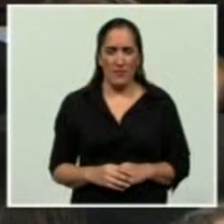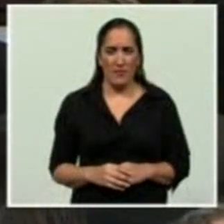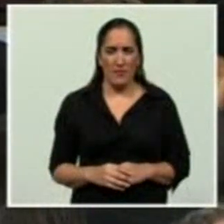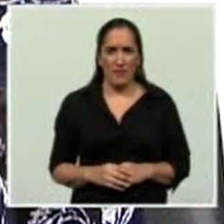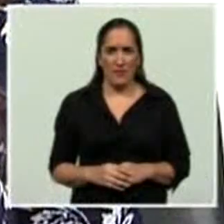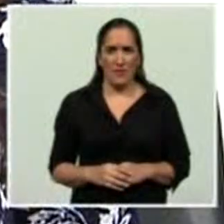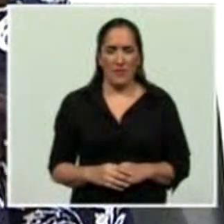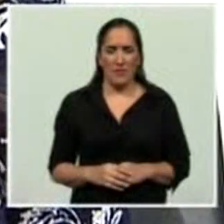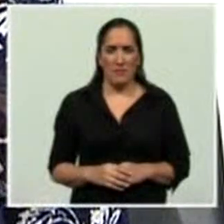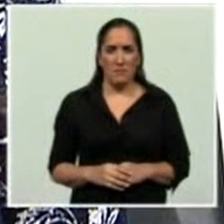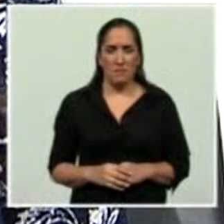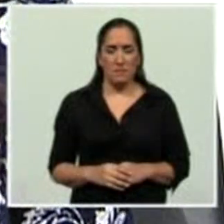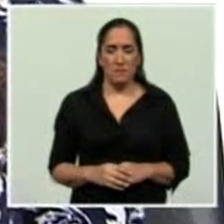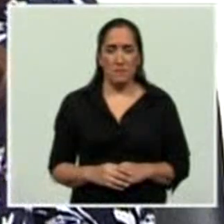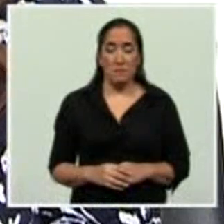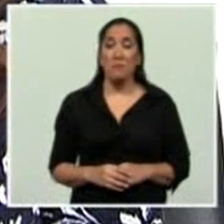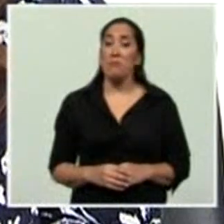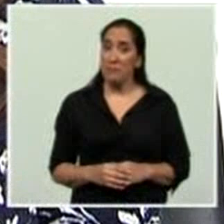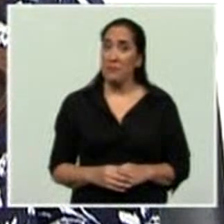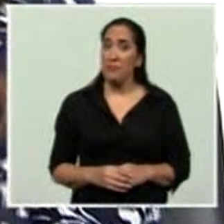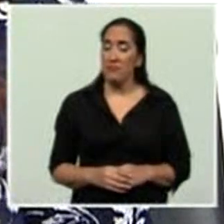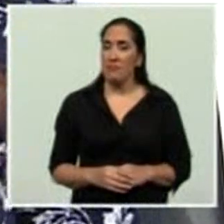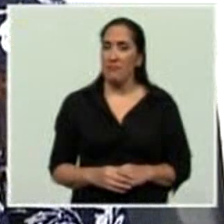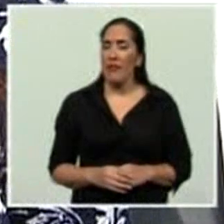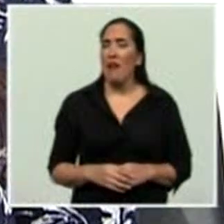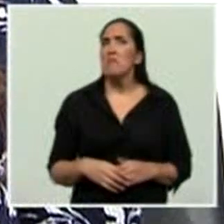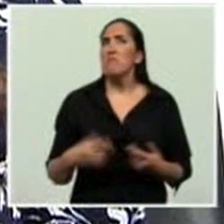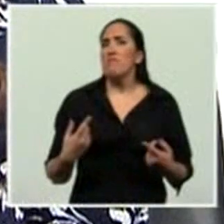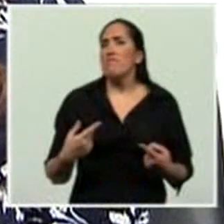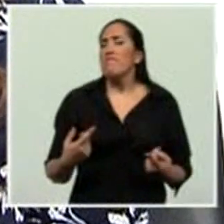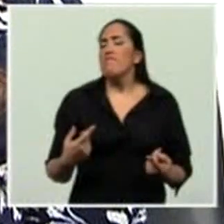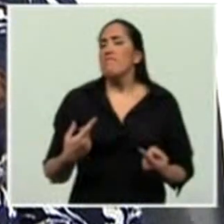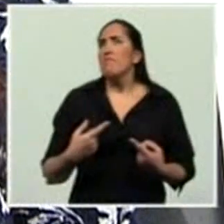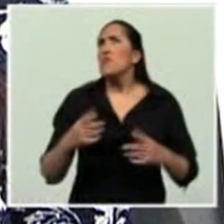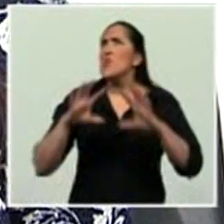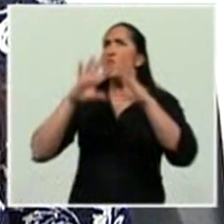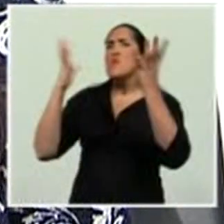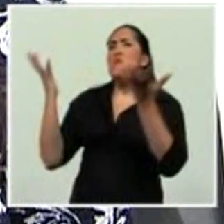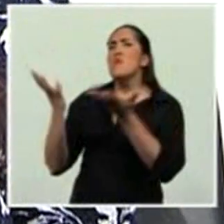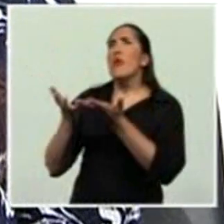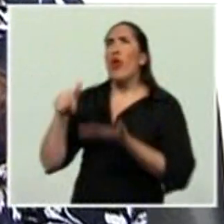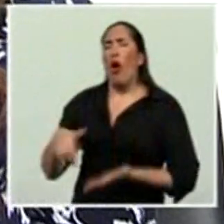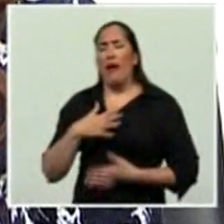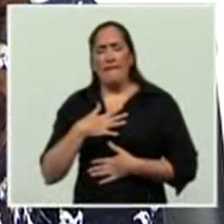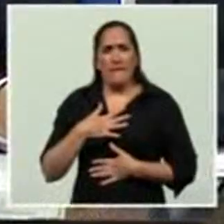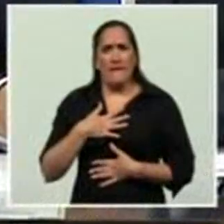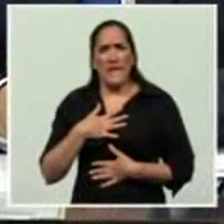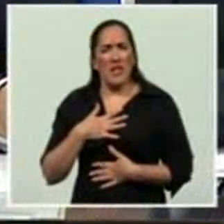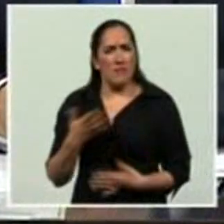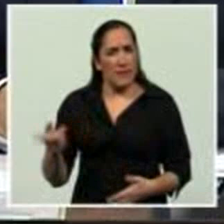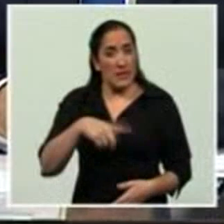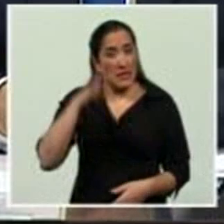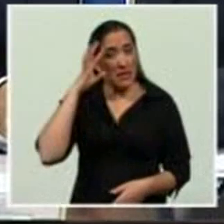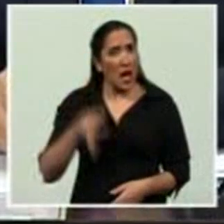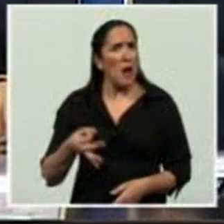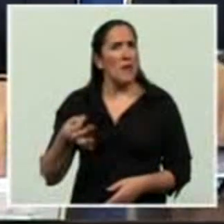Estado finalmente también cosas que están pasando en el mundo y que nos conmueven porque que yo siempre digo que